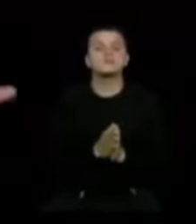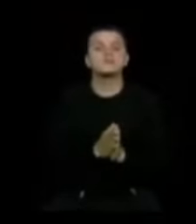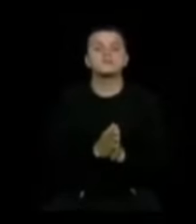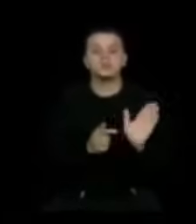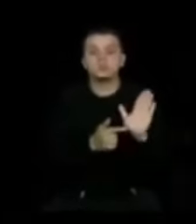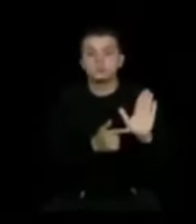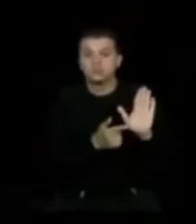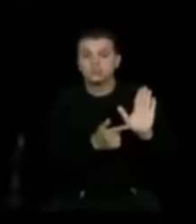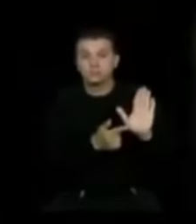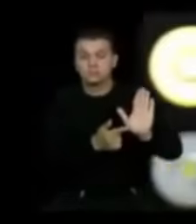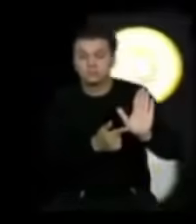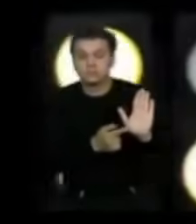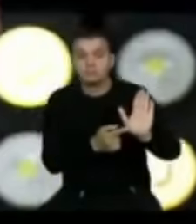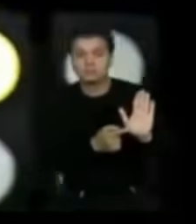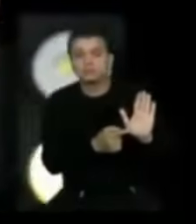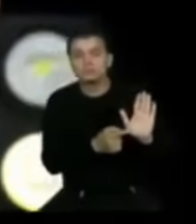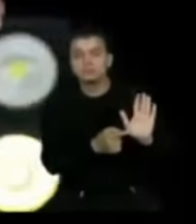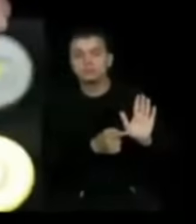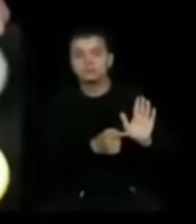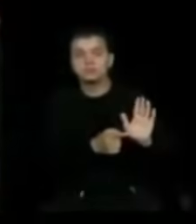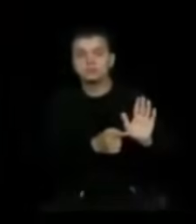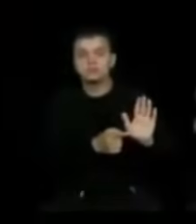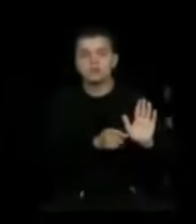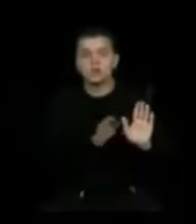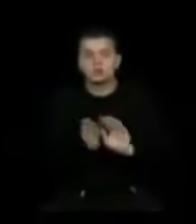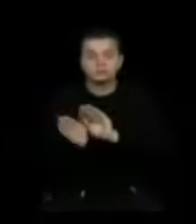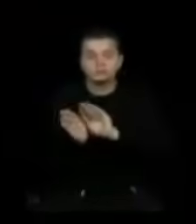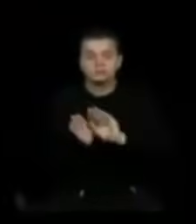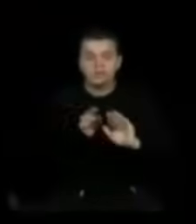que te muestran que hay un Dios vivo,